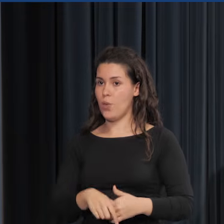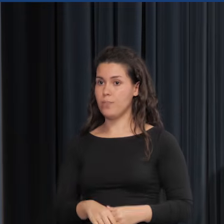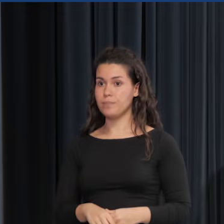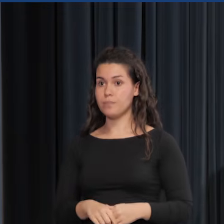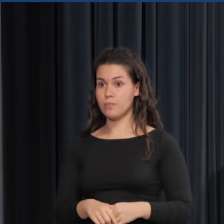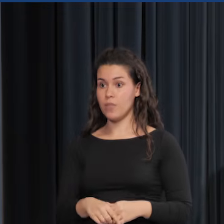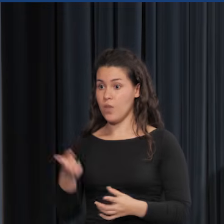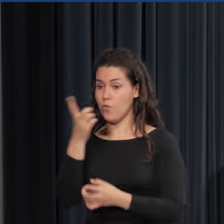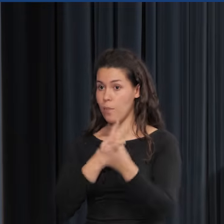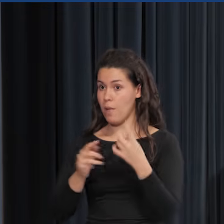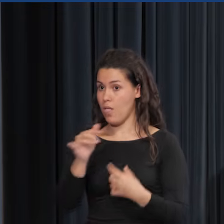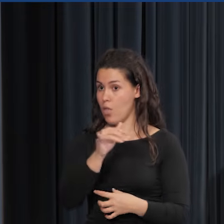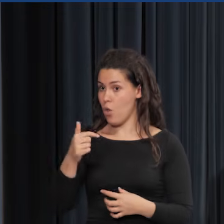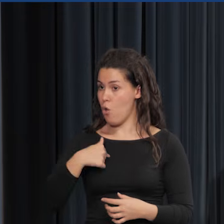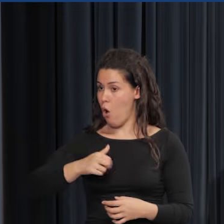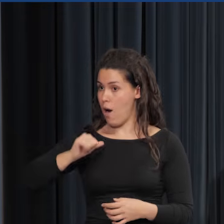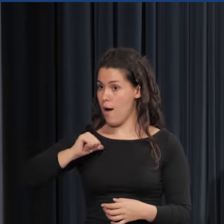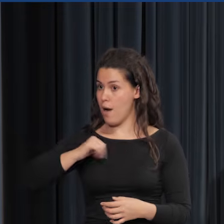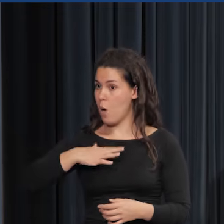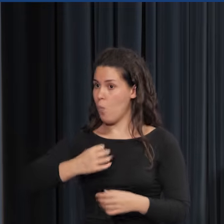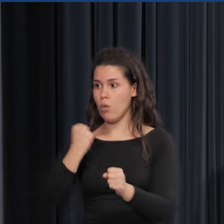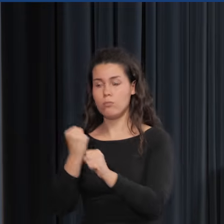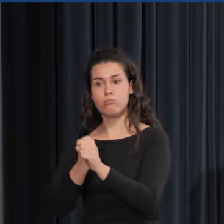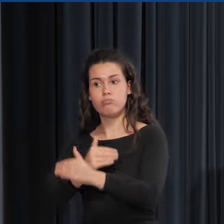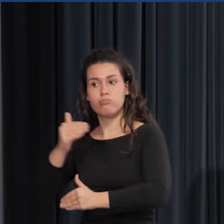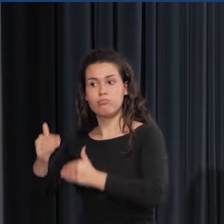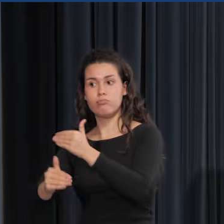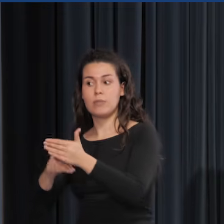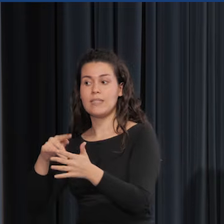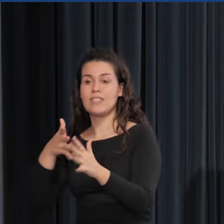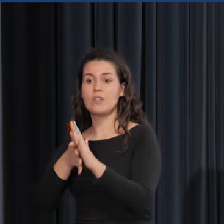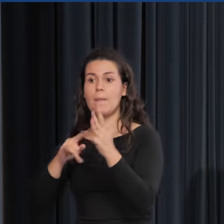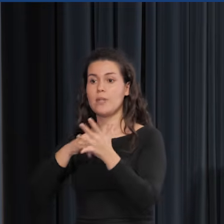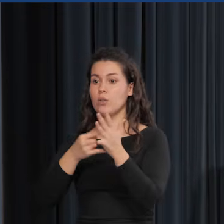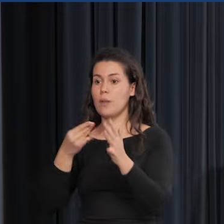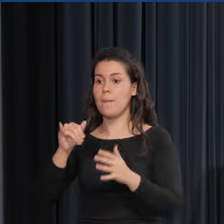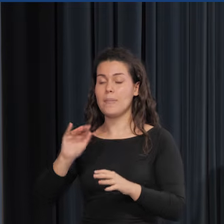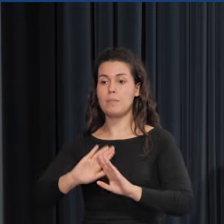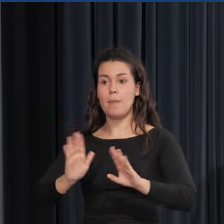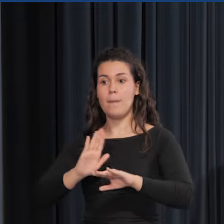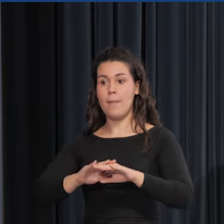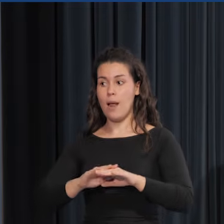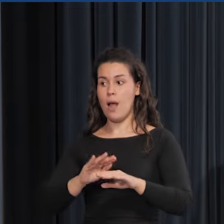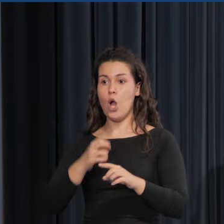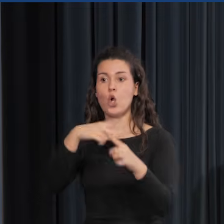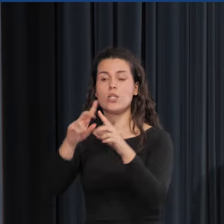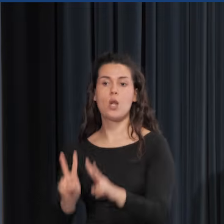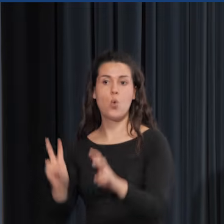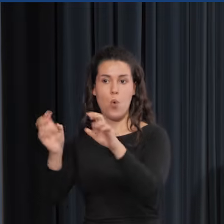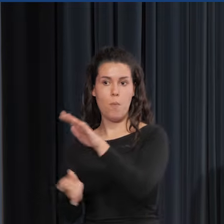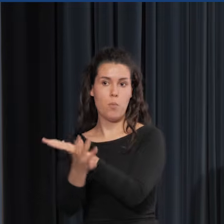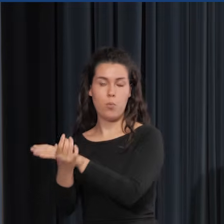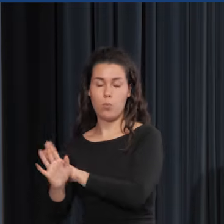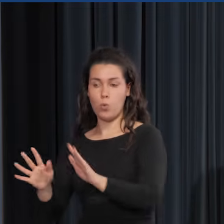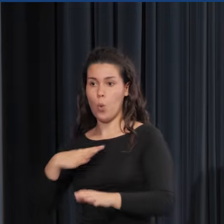ir trabajando, o sea, no tenemos que pensar que la metodología BIM se ajusta exclusivamente a activos totalmente tengo un